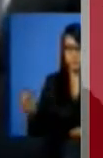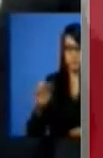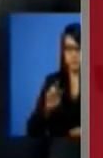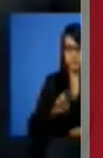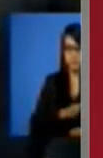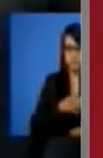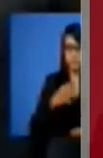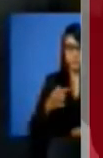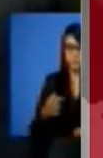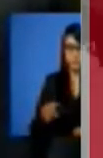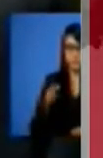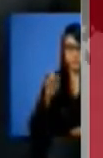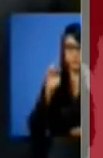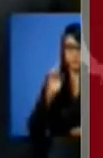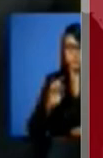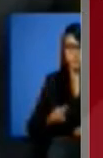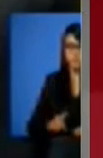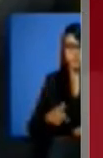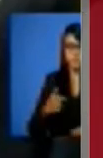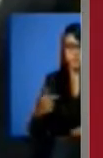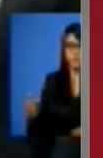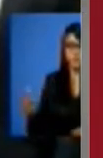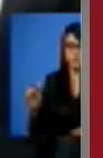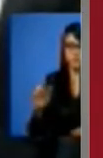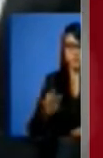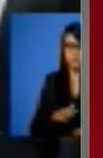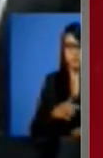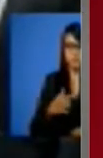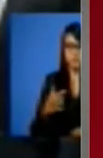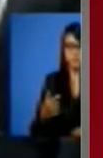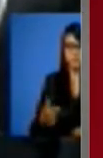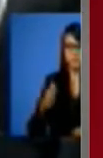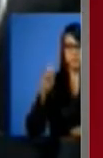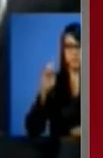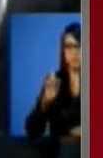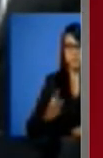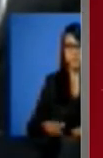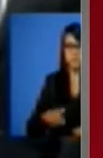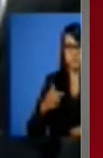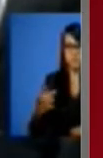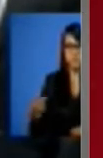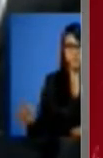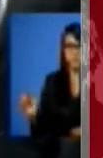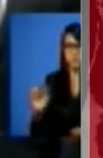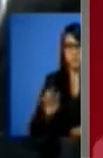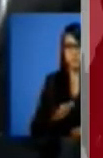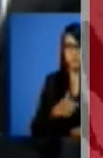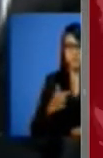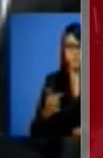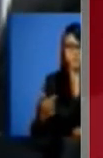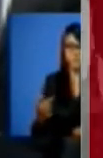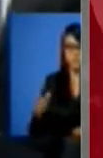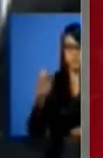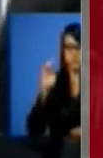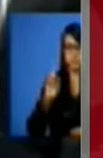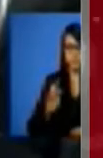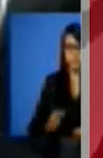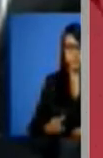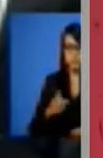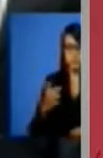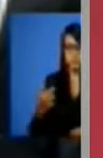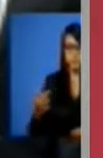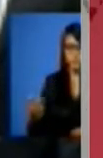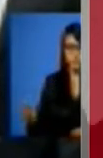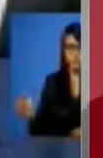previsional hay otros factores que también deben de ser tomados en cuenta como por ejemplo una recaudación baja una